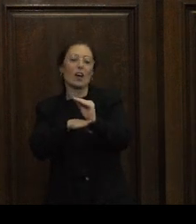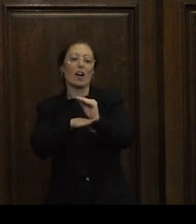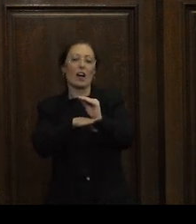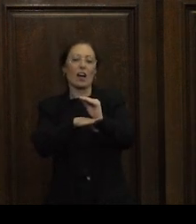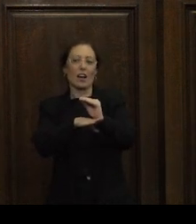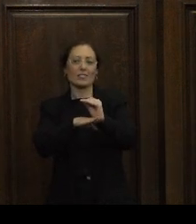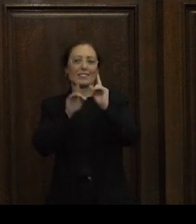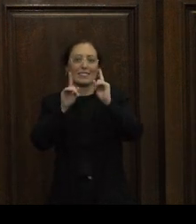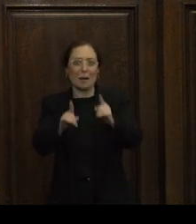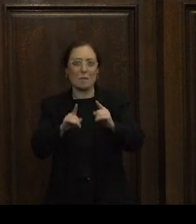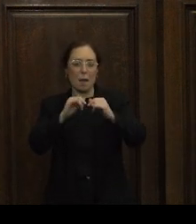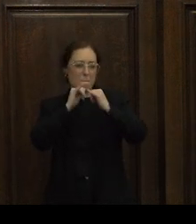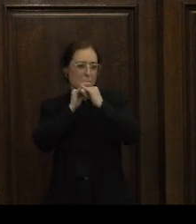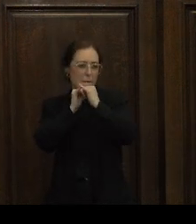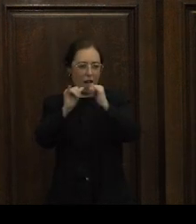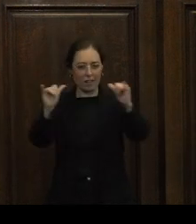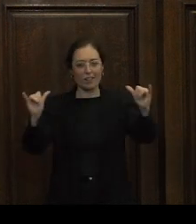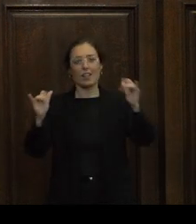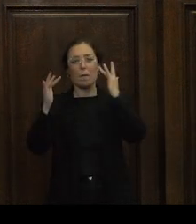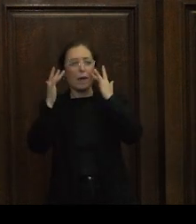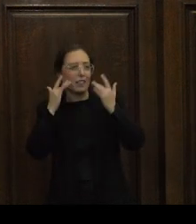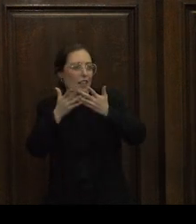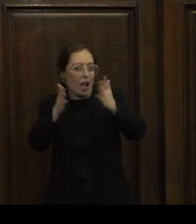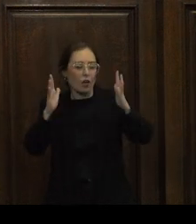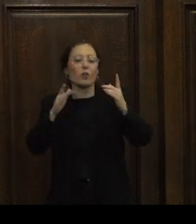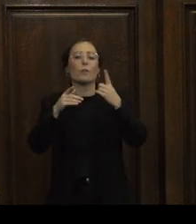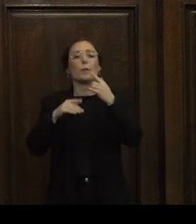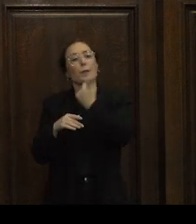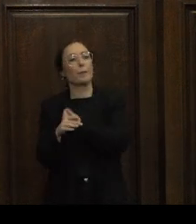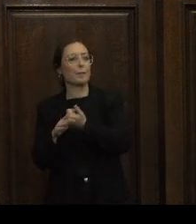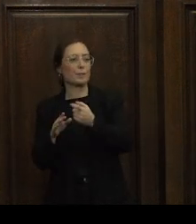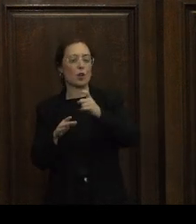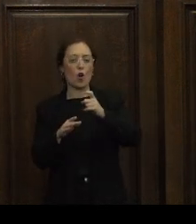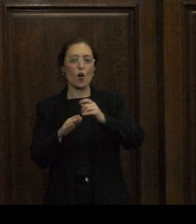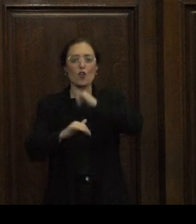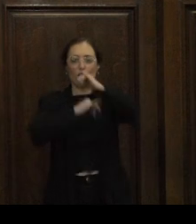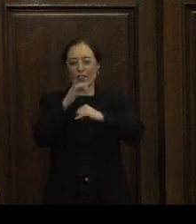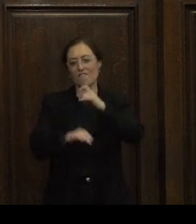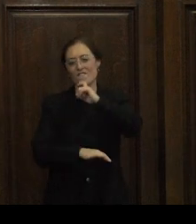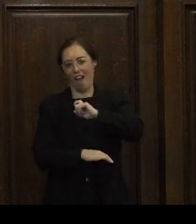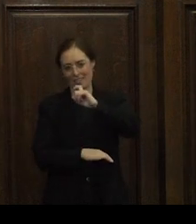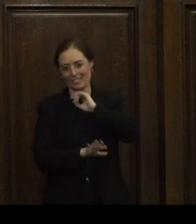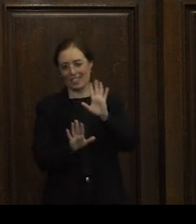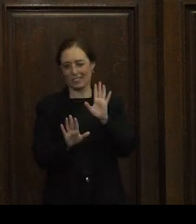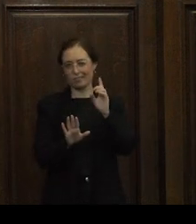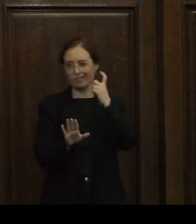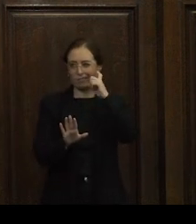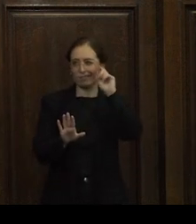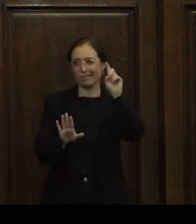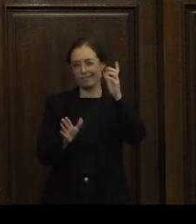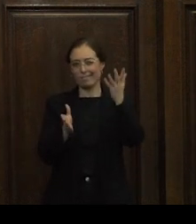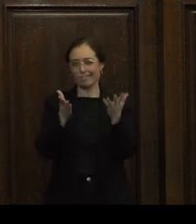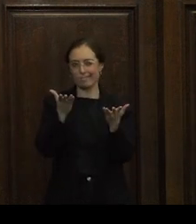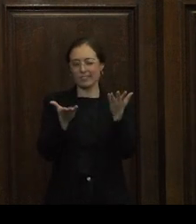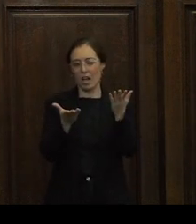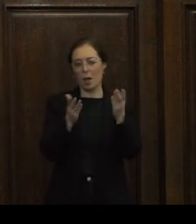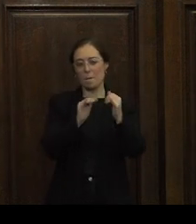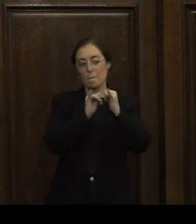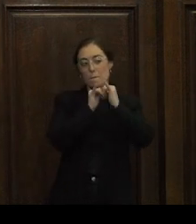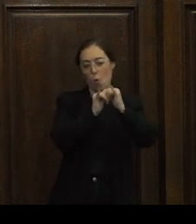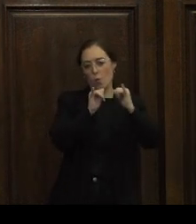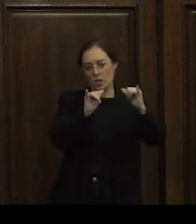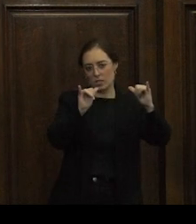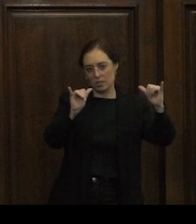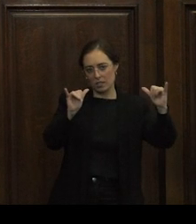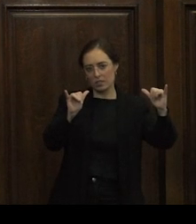espectáculo y la cultura del marketing. De hecho, las fake news, las noticias falsas, podríamos decir que tienen un parentesco muy grande con la publicidad,